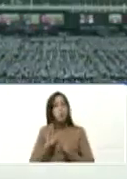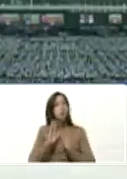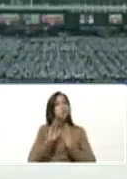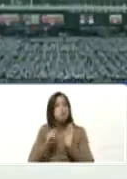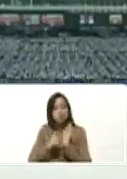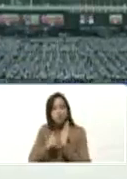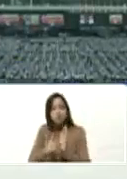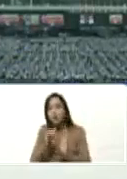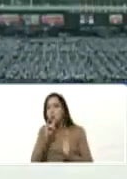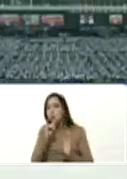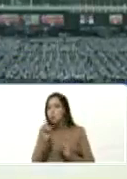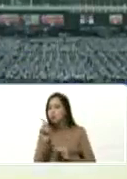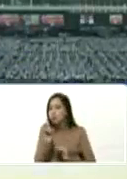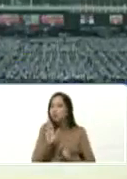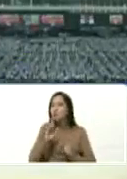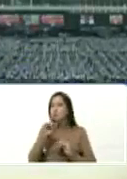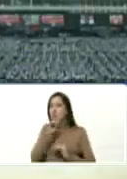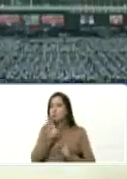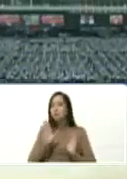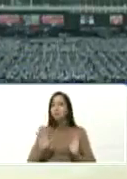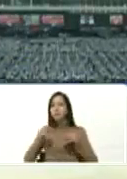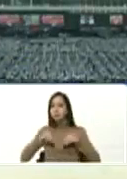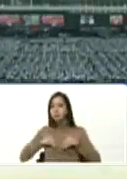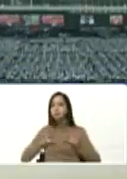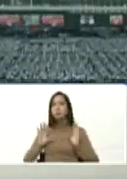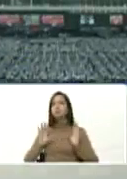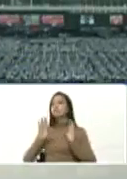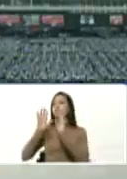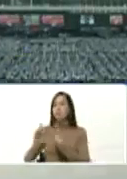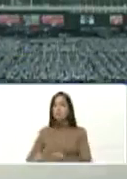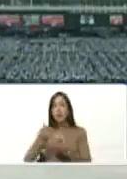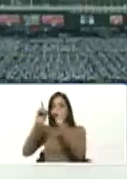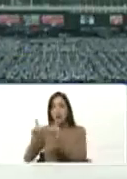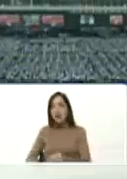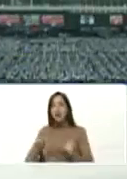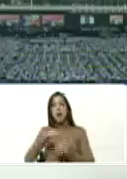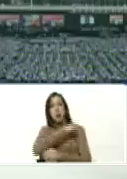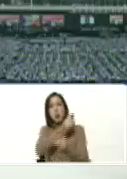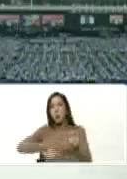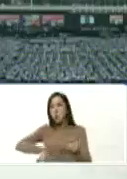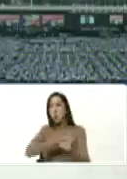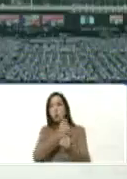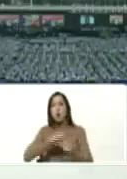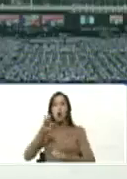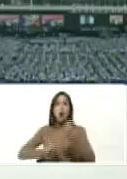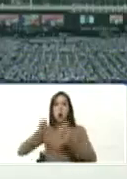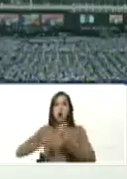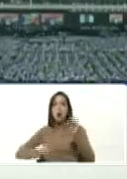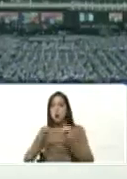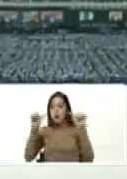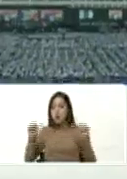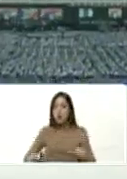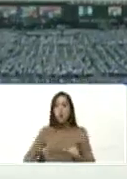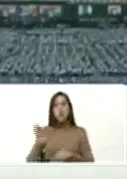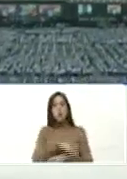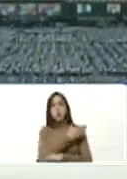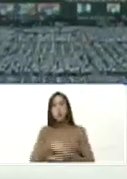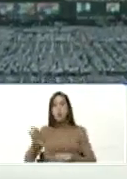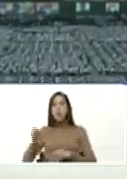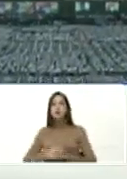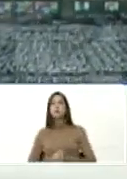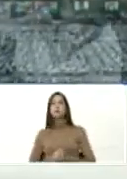adelantarme. Dejo esto en manos de la directiva de la orquesta del sistema de coros y